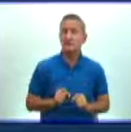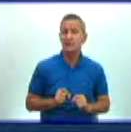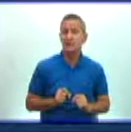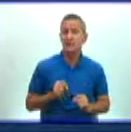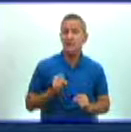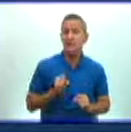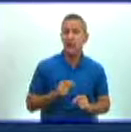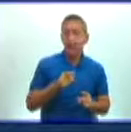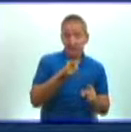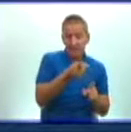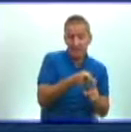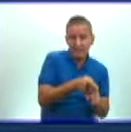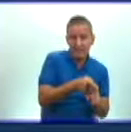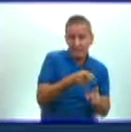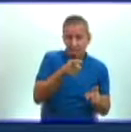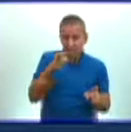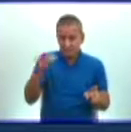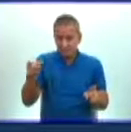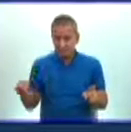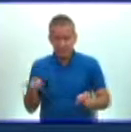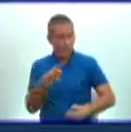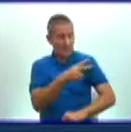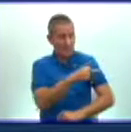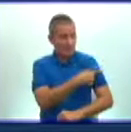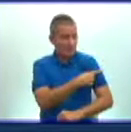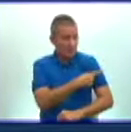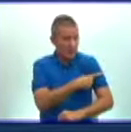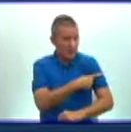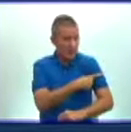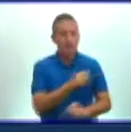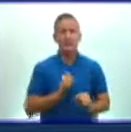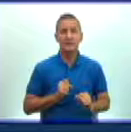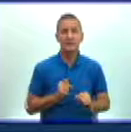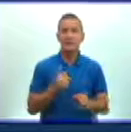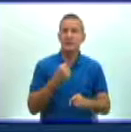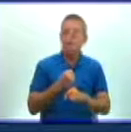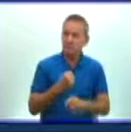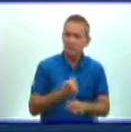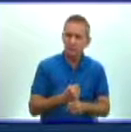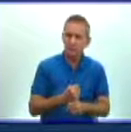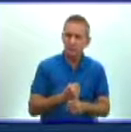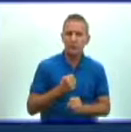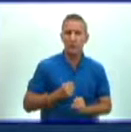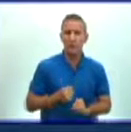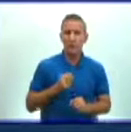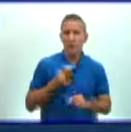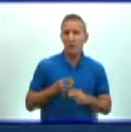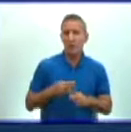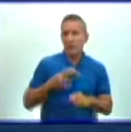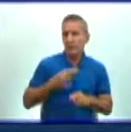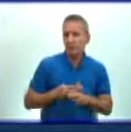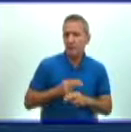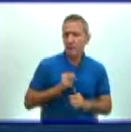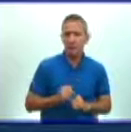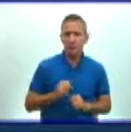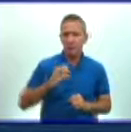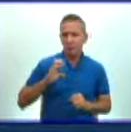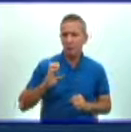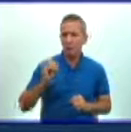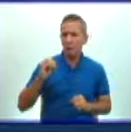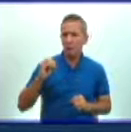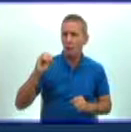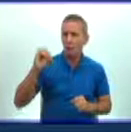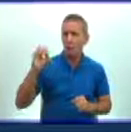enseñanza primaria. Ustedes trabajaron las preposiciones, trabajaron las conjunciones. Esto